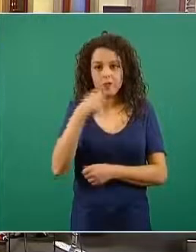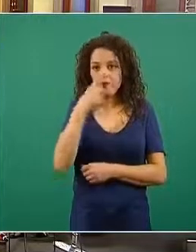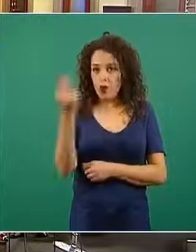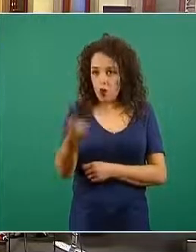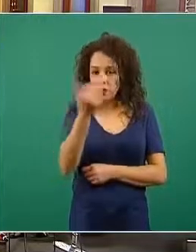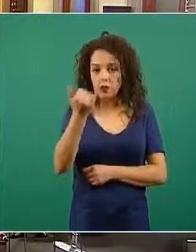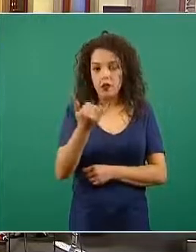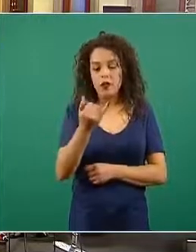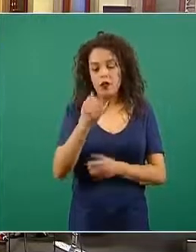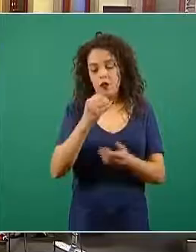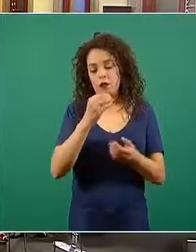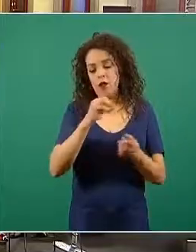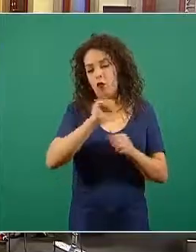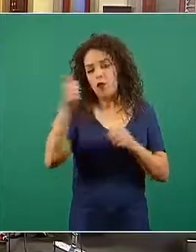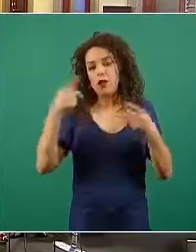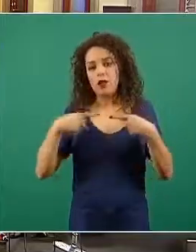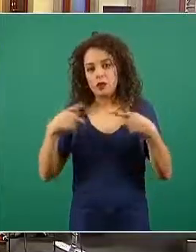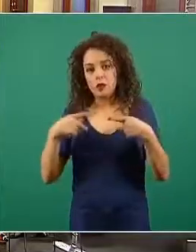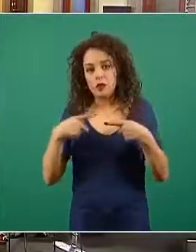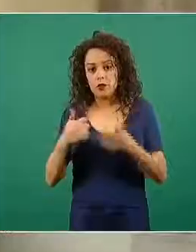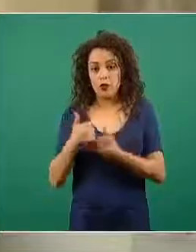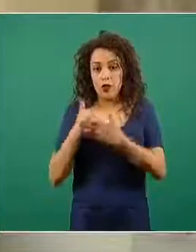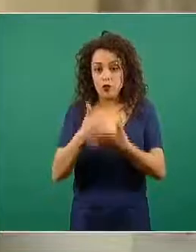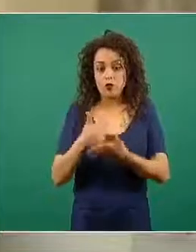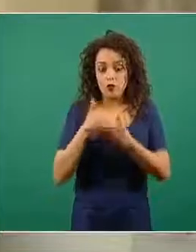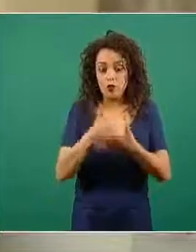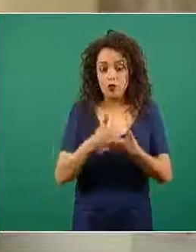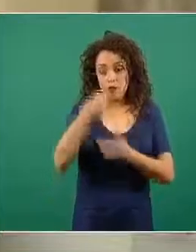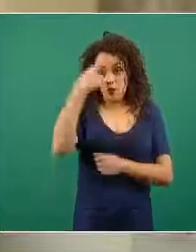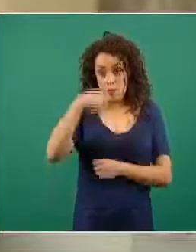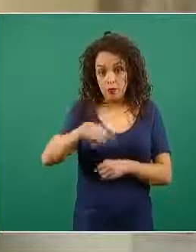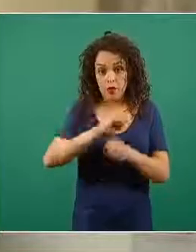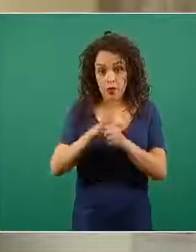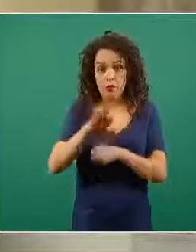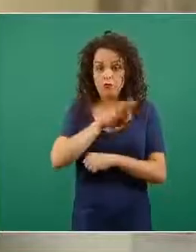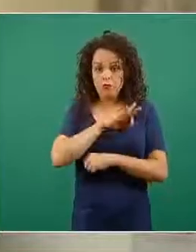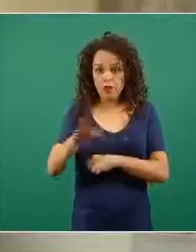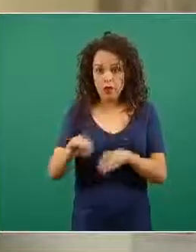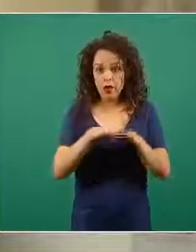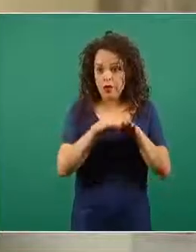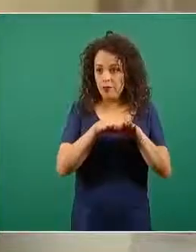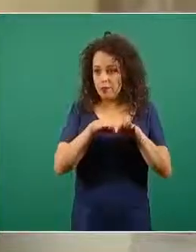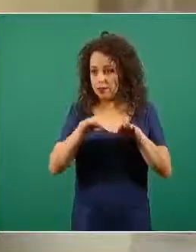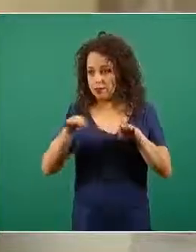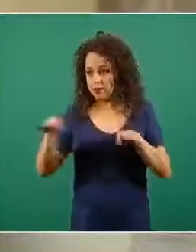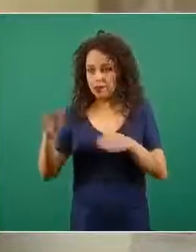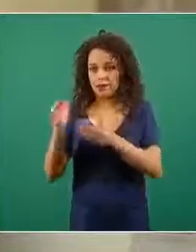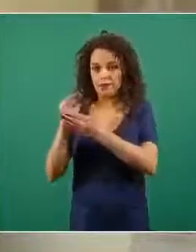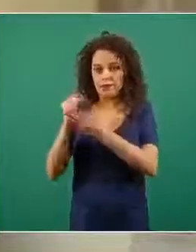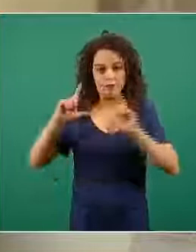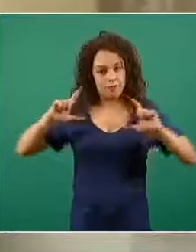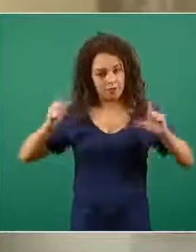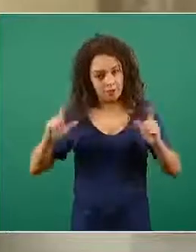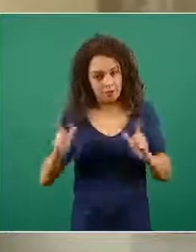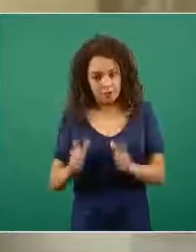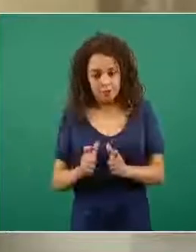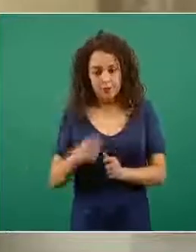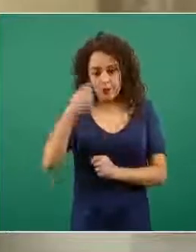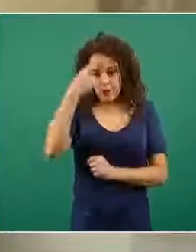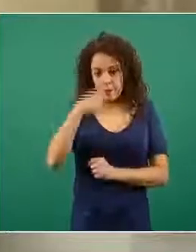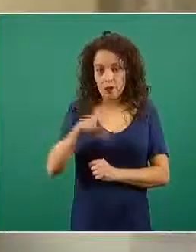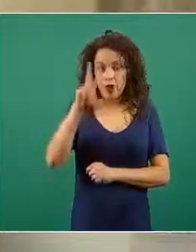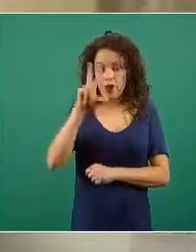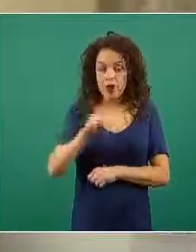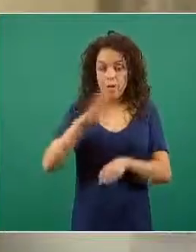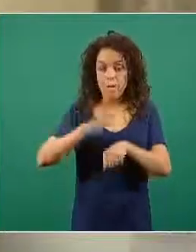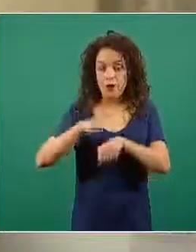que ha podido llevar a cabo estas medidas para que la pandemia se mitigue y haya hecho caso para que no se